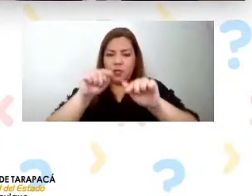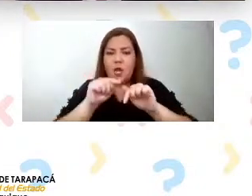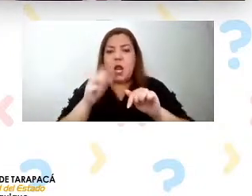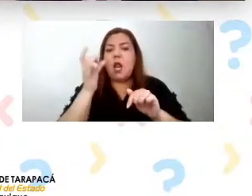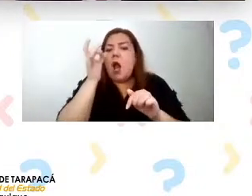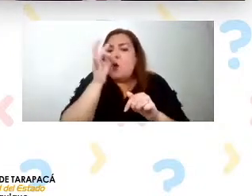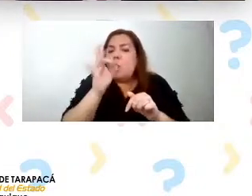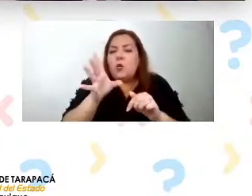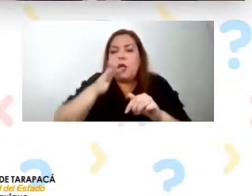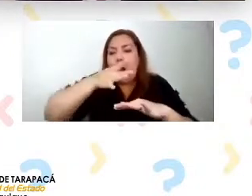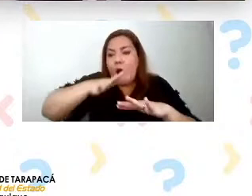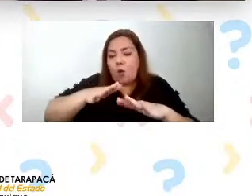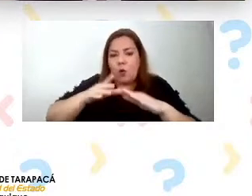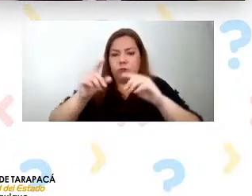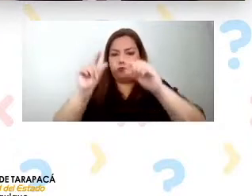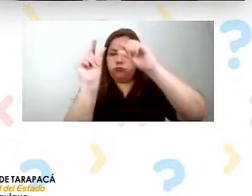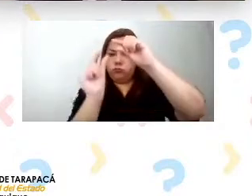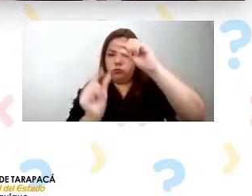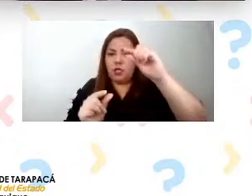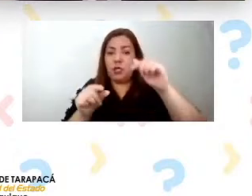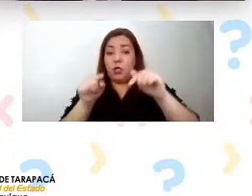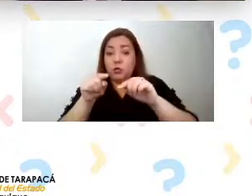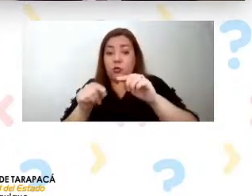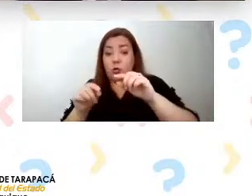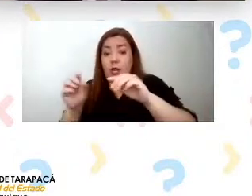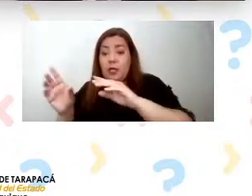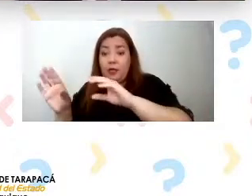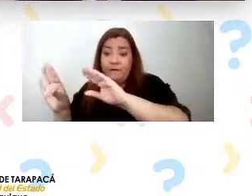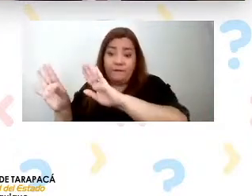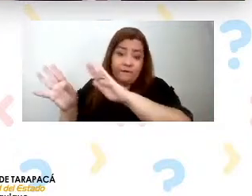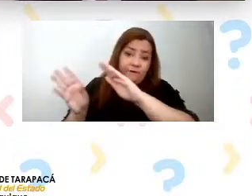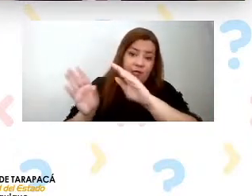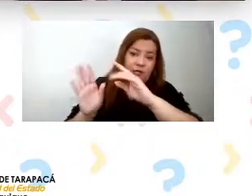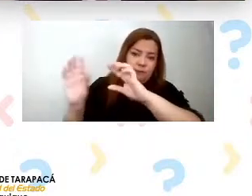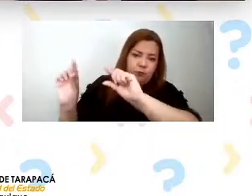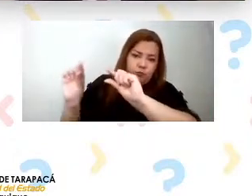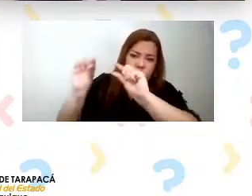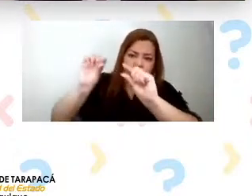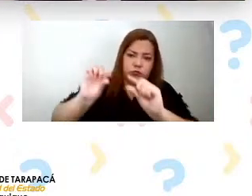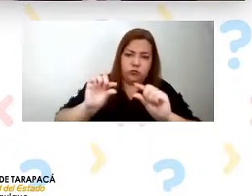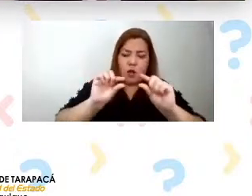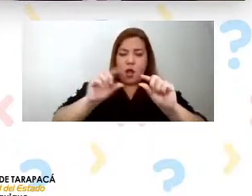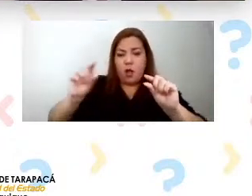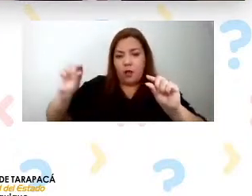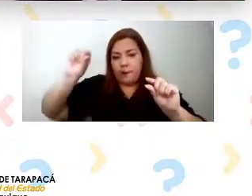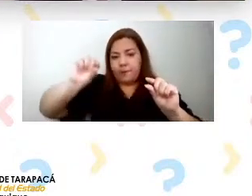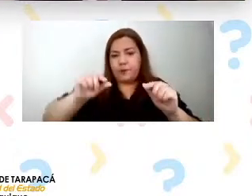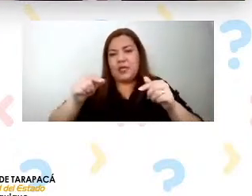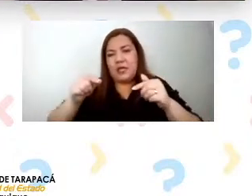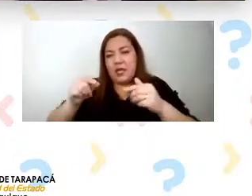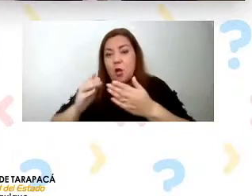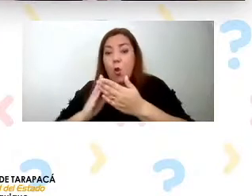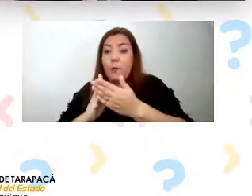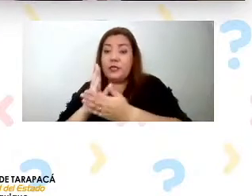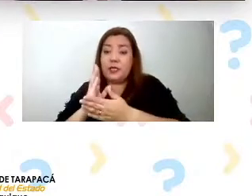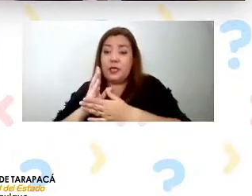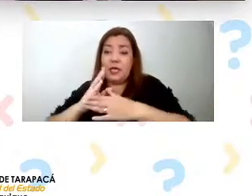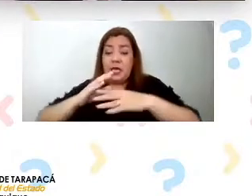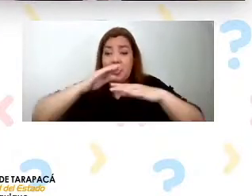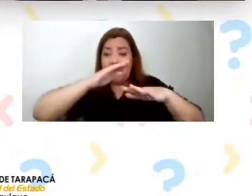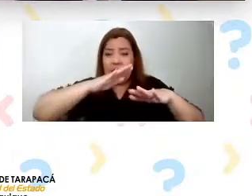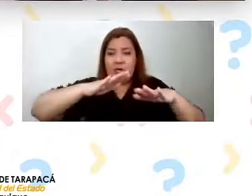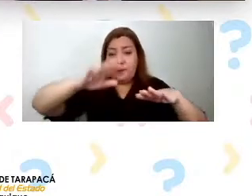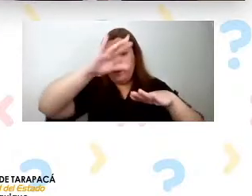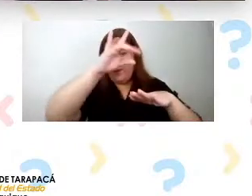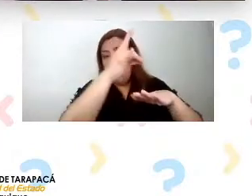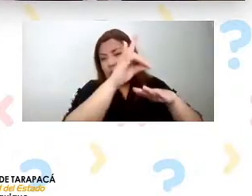aguas superficiales son las que vienen surcando, ¿no es cierto?, y que nacen en el altiplano, y